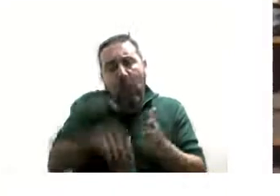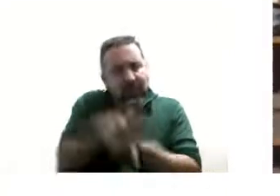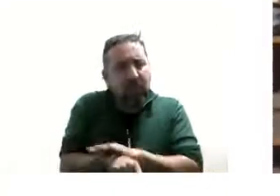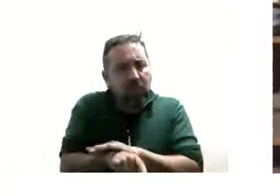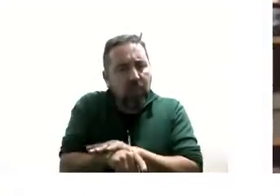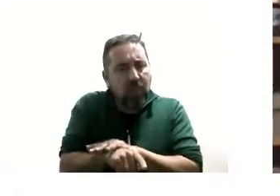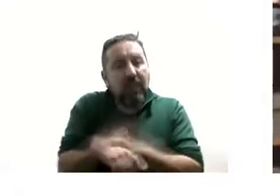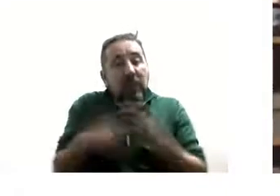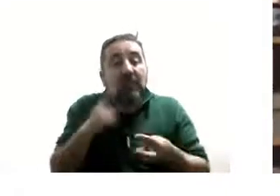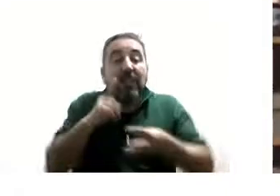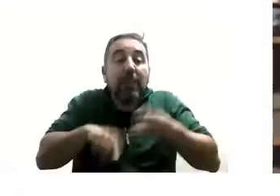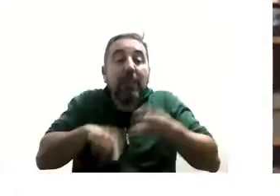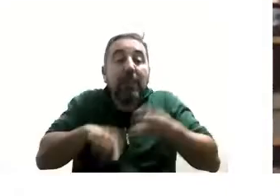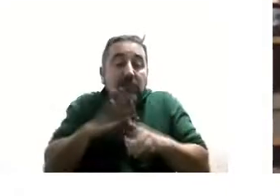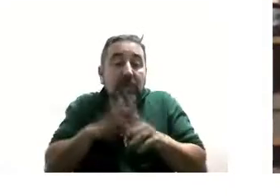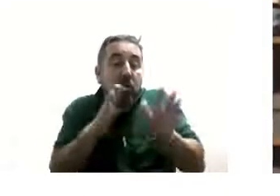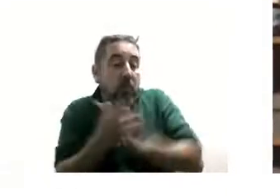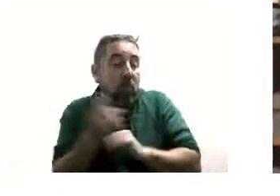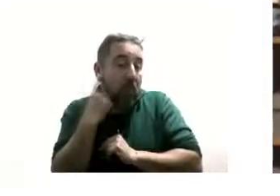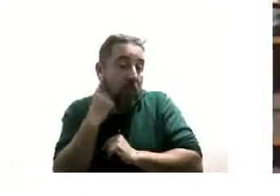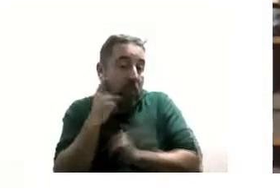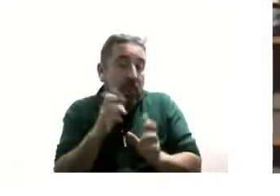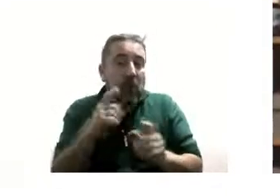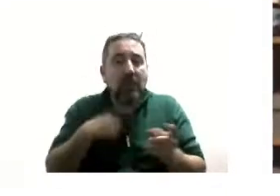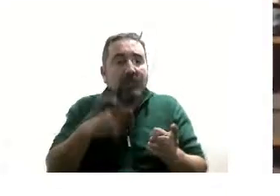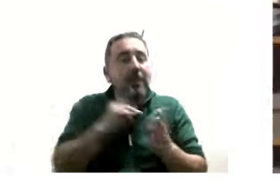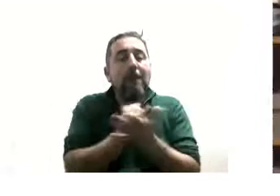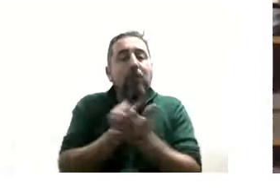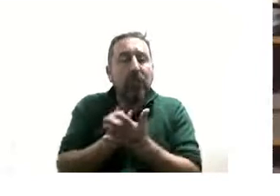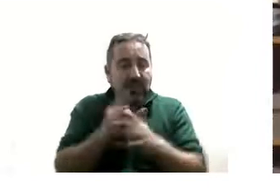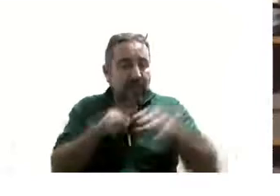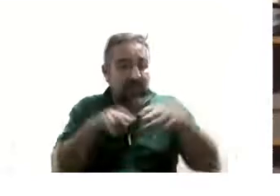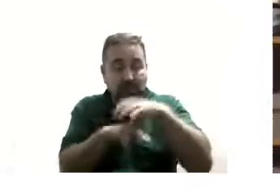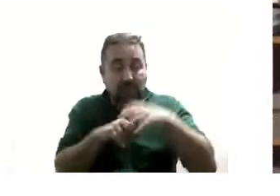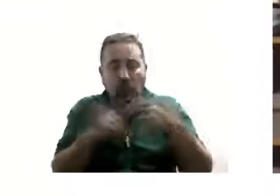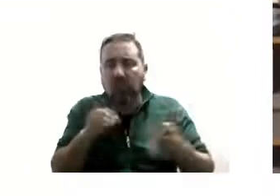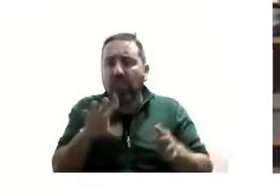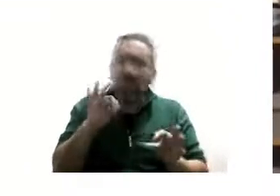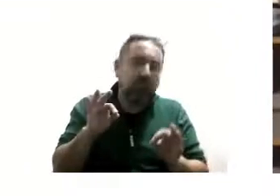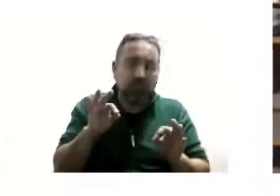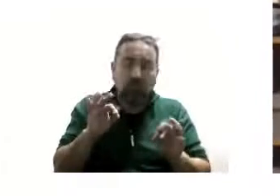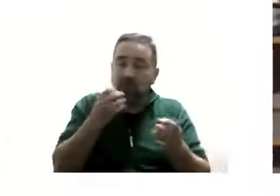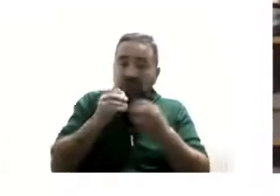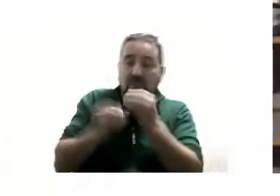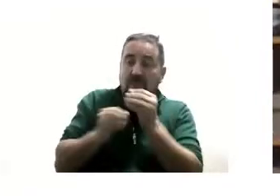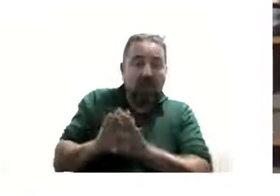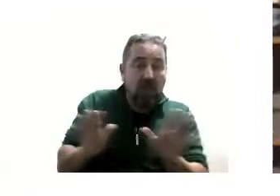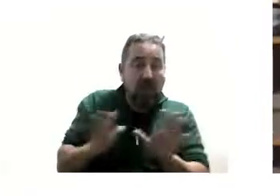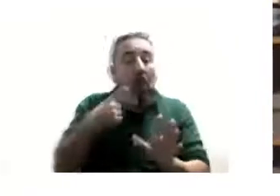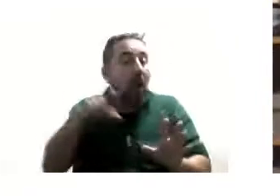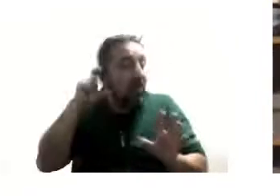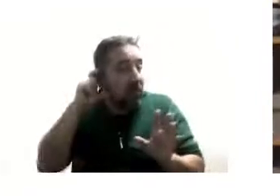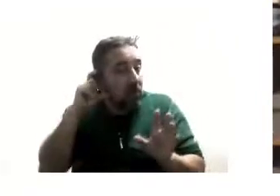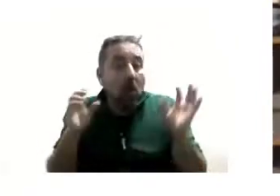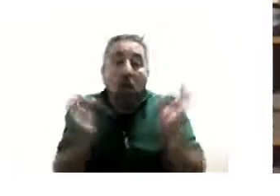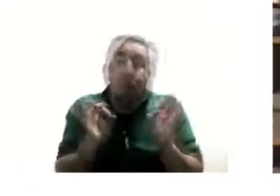las dos cosas, la evolución de la audición y los hallazgos en las pruebas de imagen, uno tiene que tomar la decisión de o no hacer nada o colocar audífonos, o